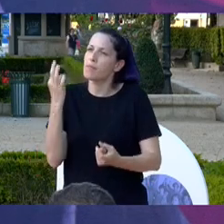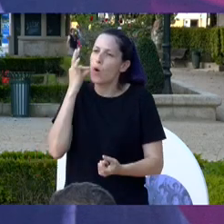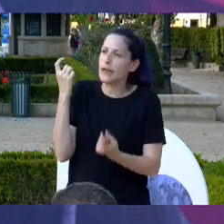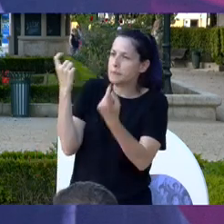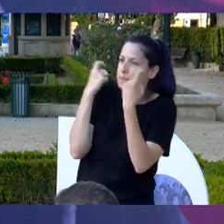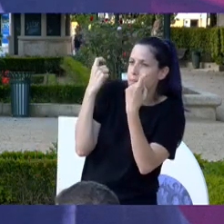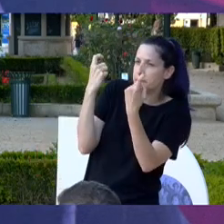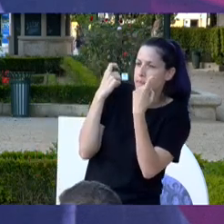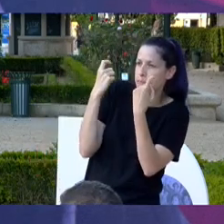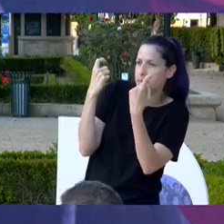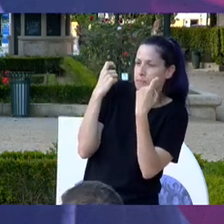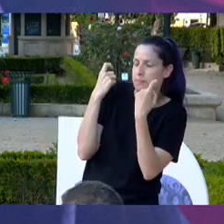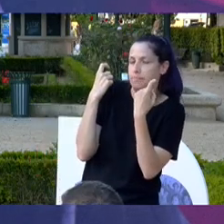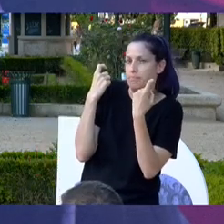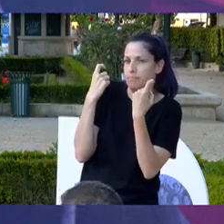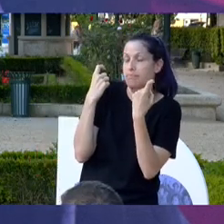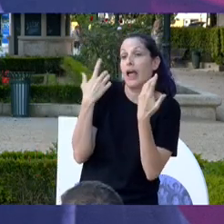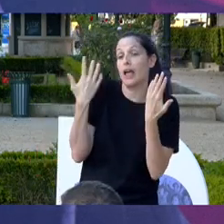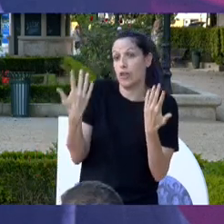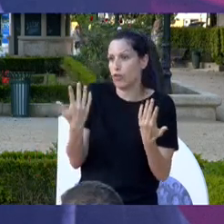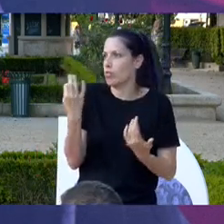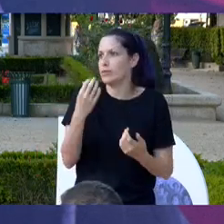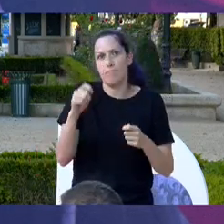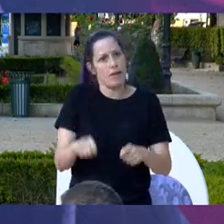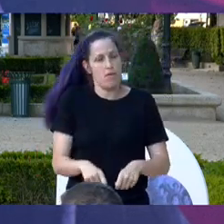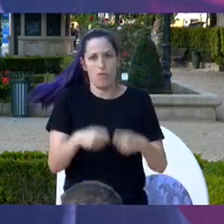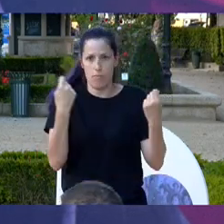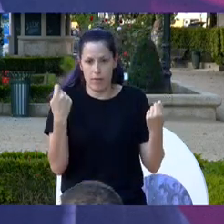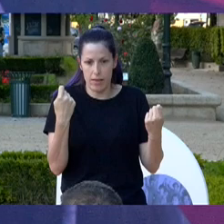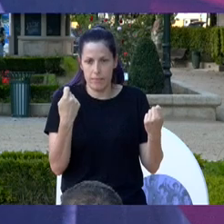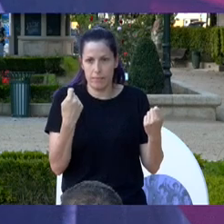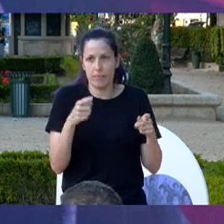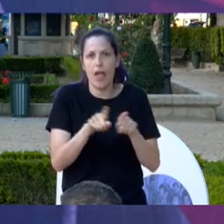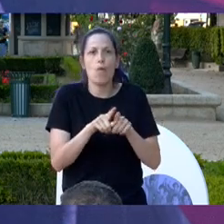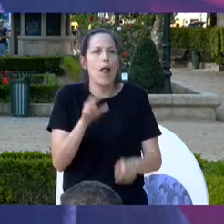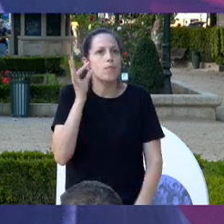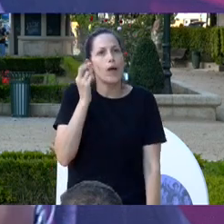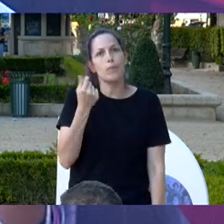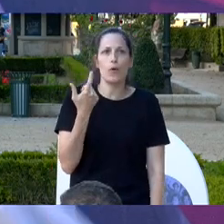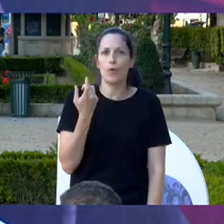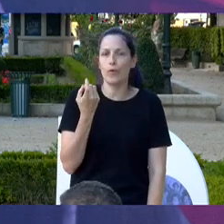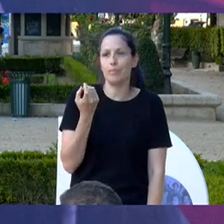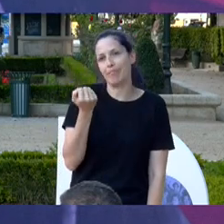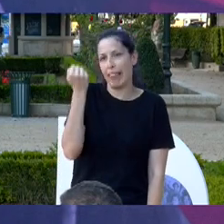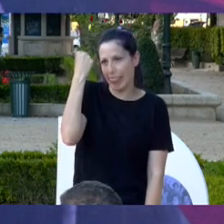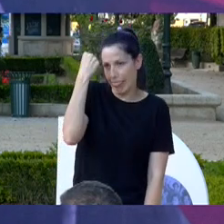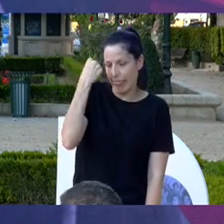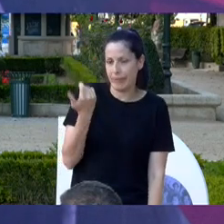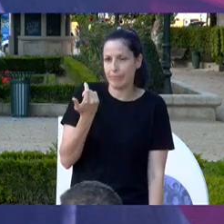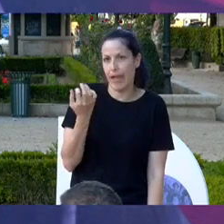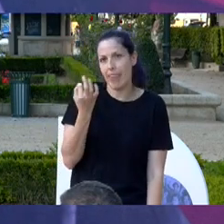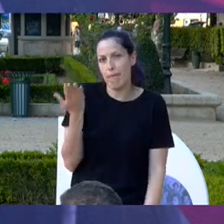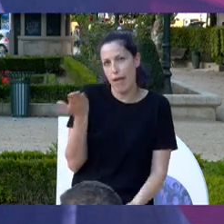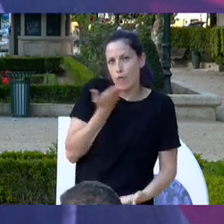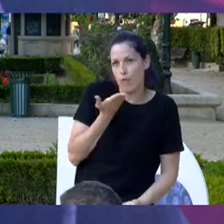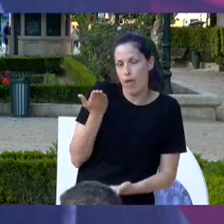ensino de las mujeres, pero desde una premisa, bueno, pues de que como éramos medio tontas, que había que ayudarnos. Pero bendita sea que nos abrieron